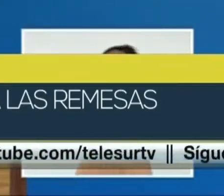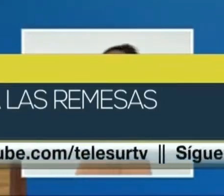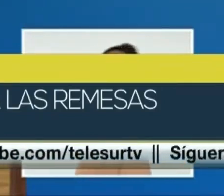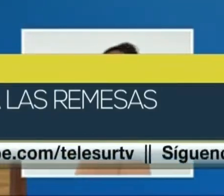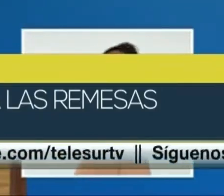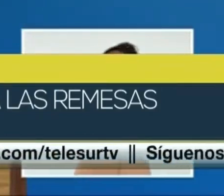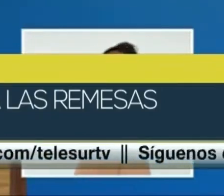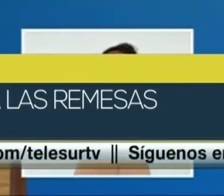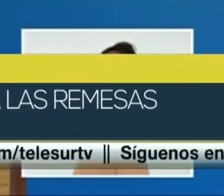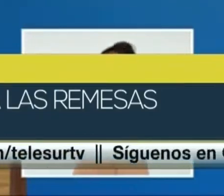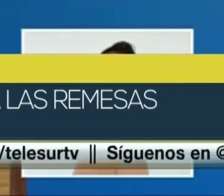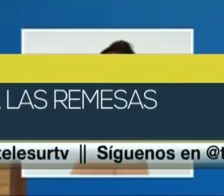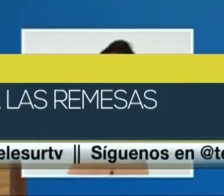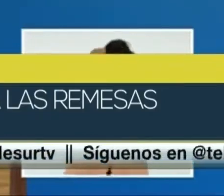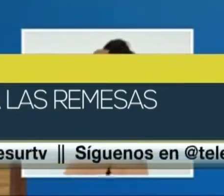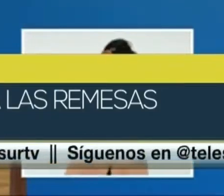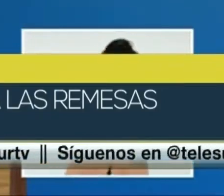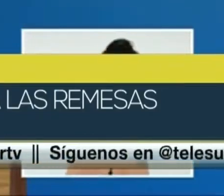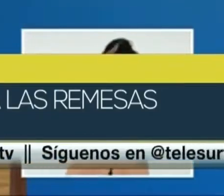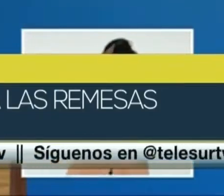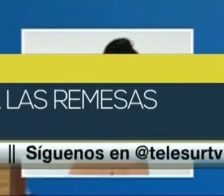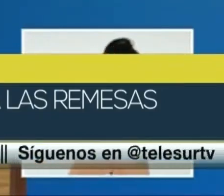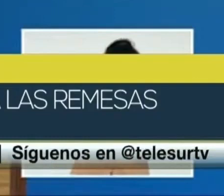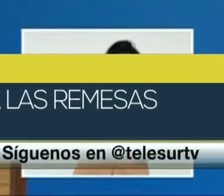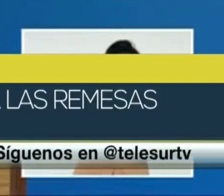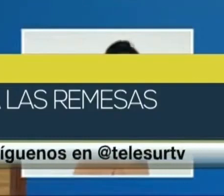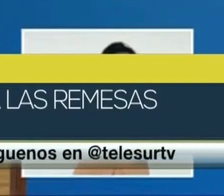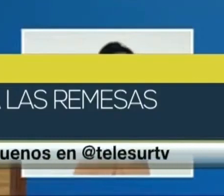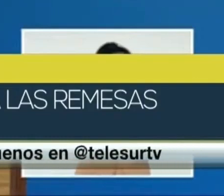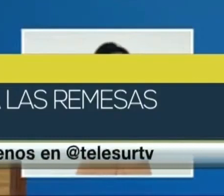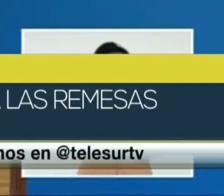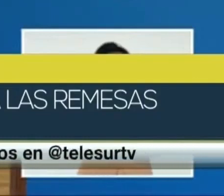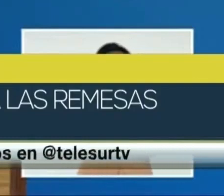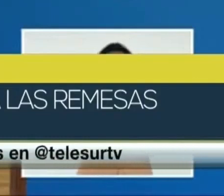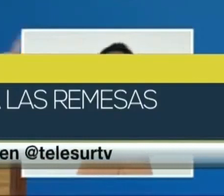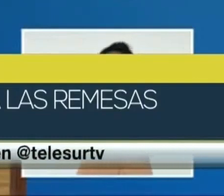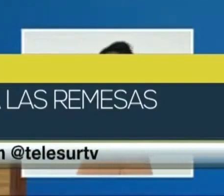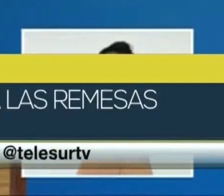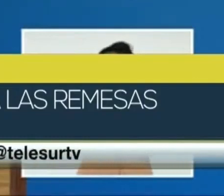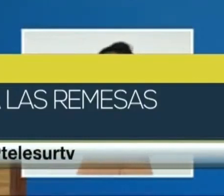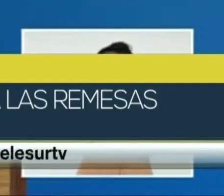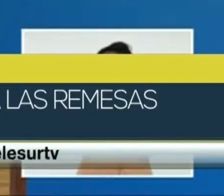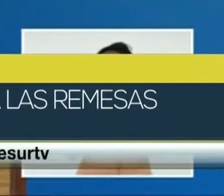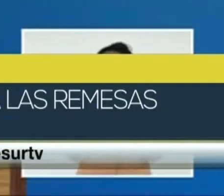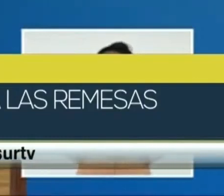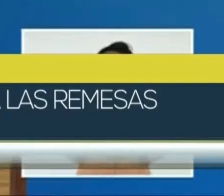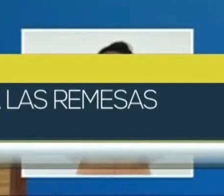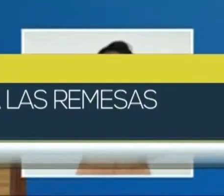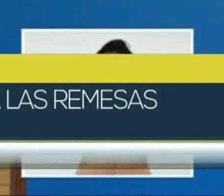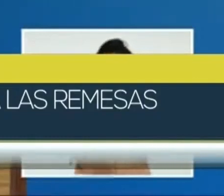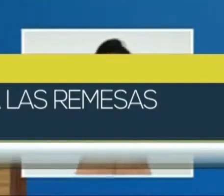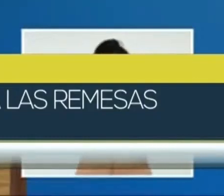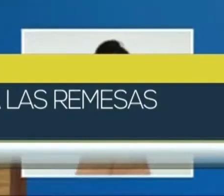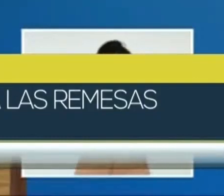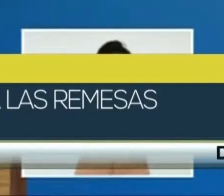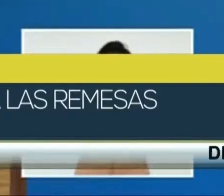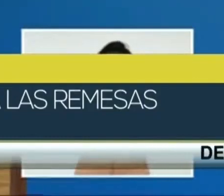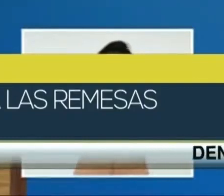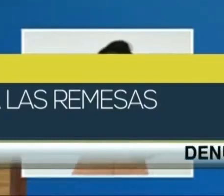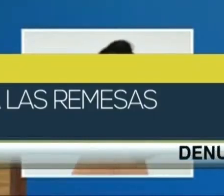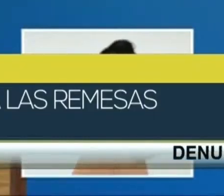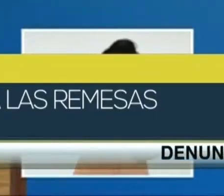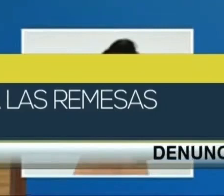bloqueo que atañen a la pandemia, pero el tema de la remesa es un asunto familiar, personal de